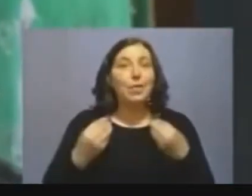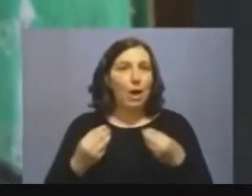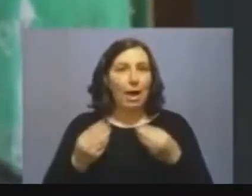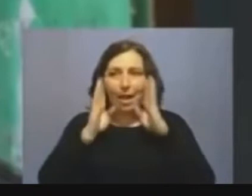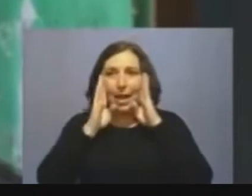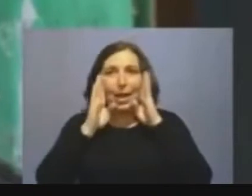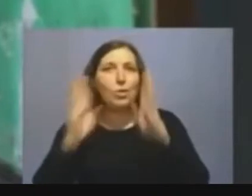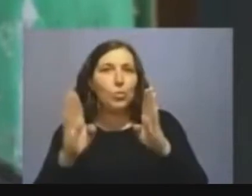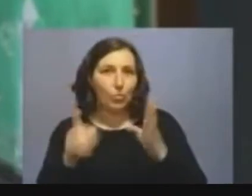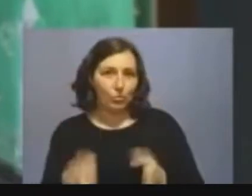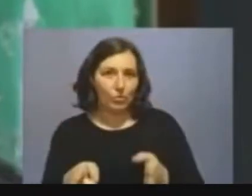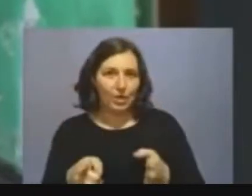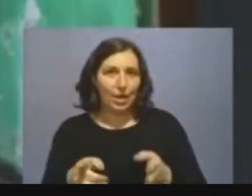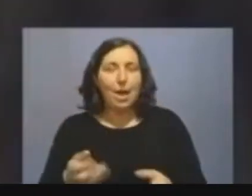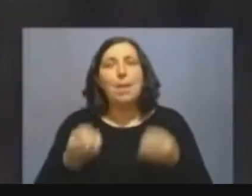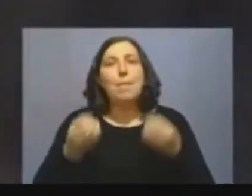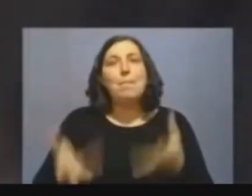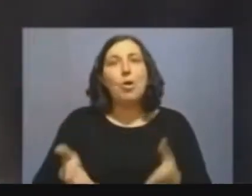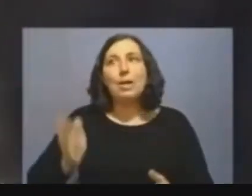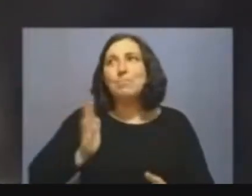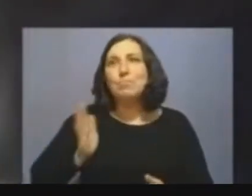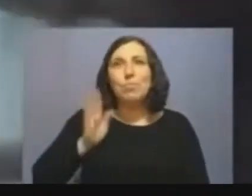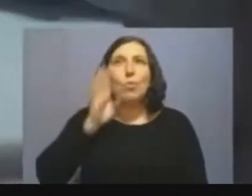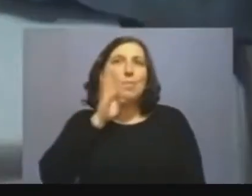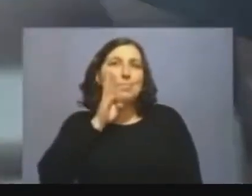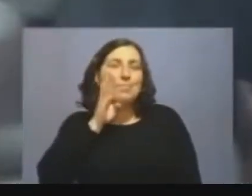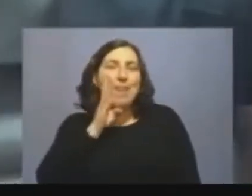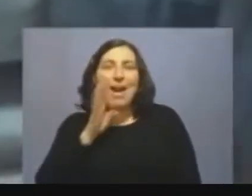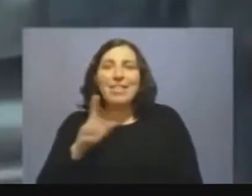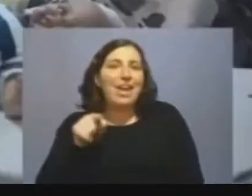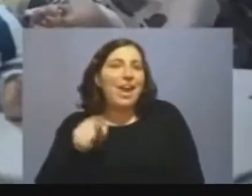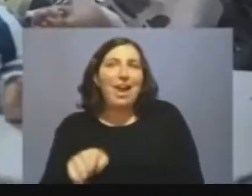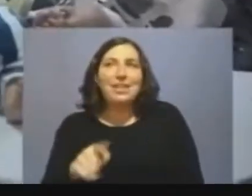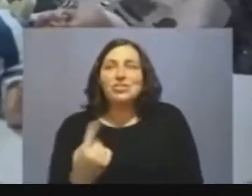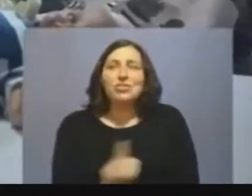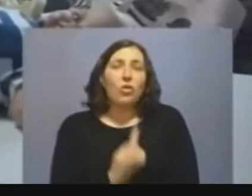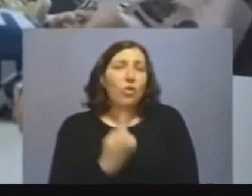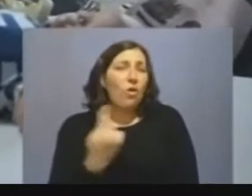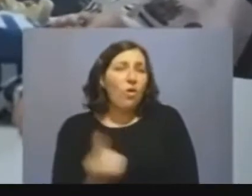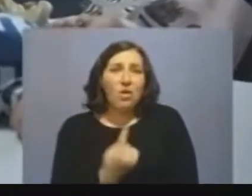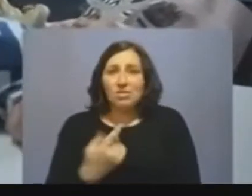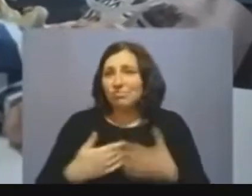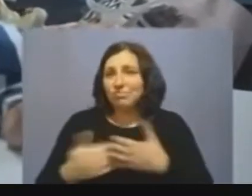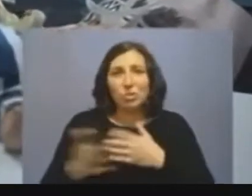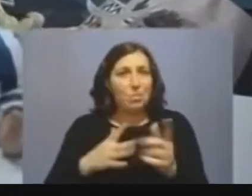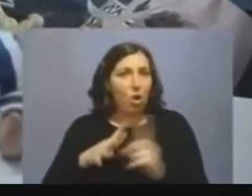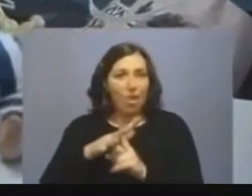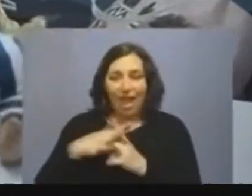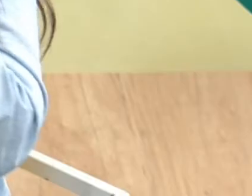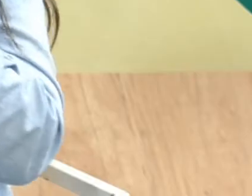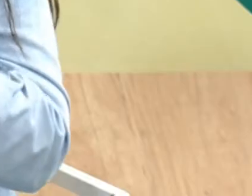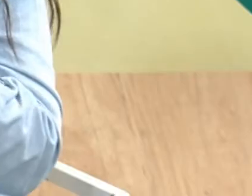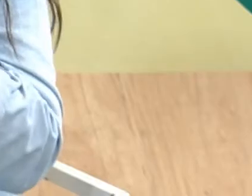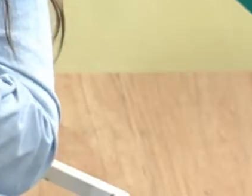ahora ellos también les pasa exactamente lo mismo lo mismo que me pasó a mí o que a otra mujer que fue madre y eso es algo que